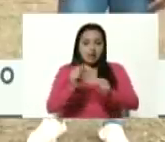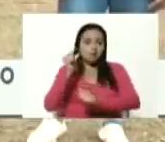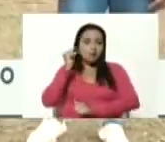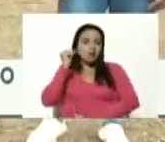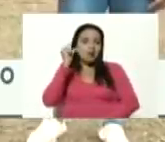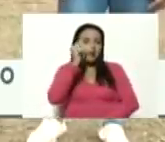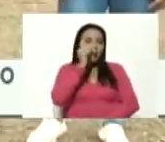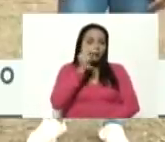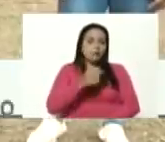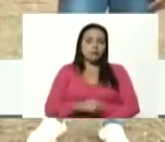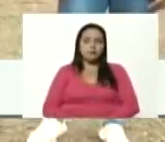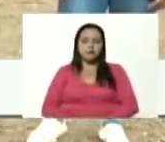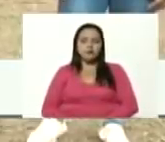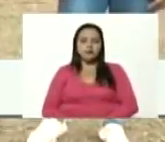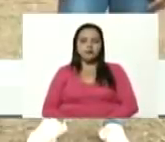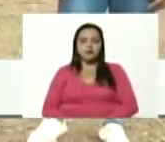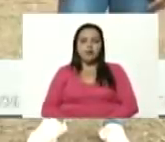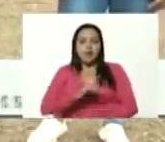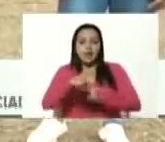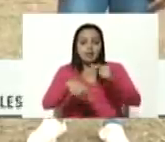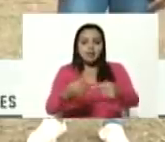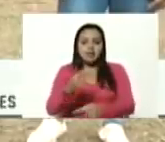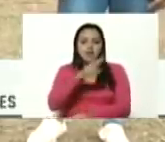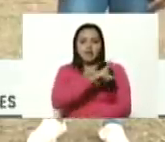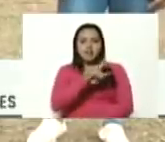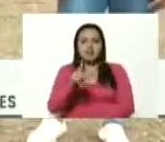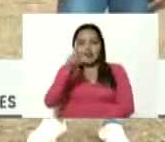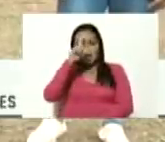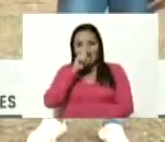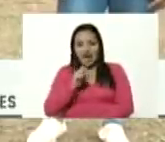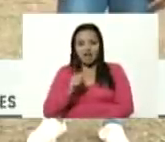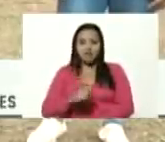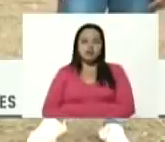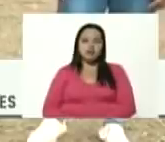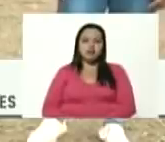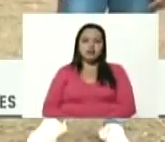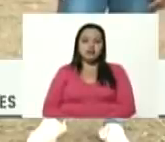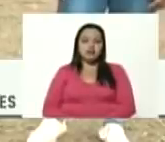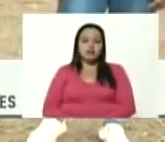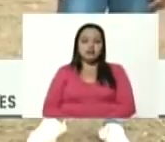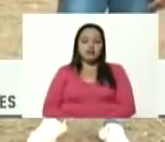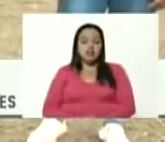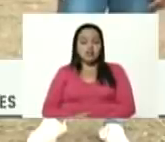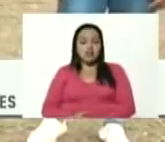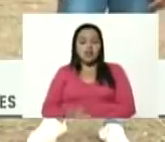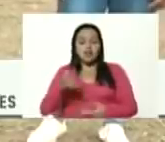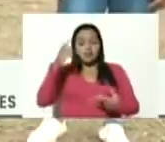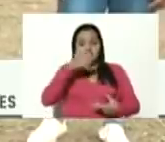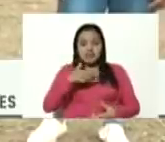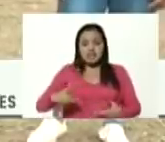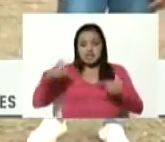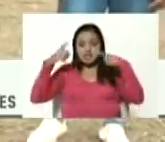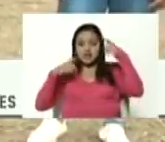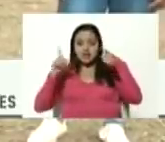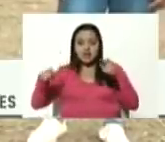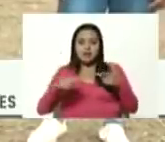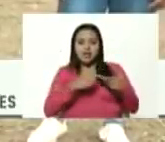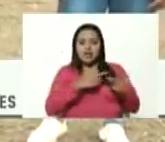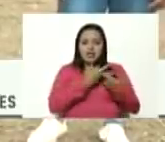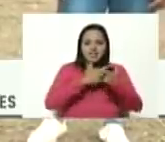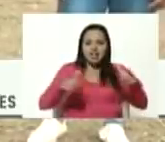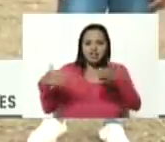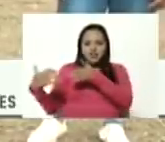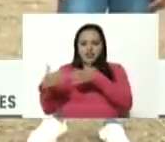hombres, en este siglo XXI, en el año del comandante Chávez, también librando batallas, acompañándolo a usted en